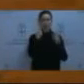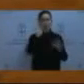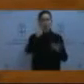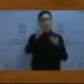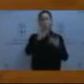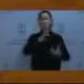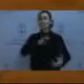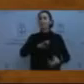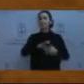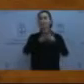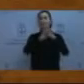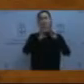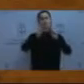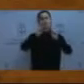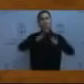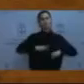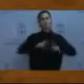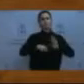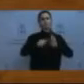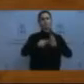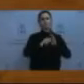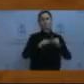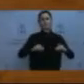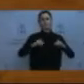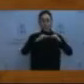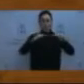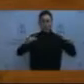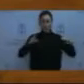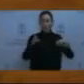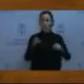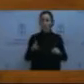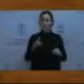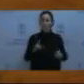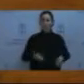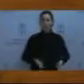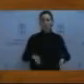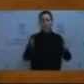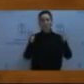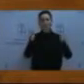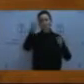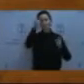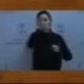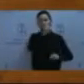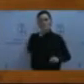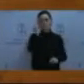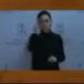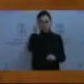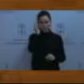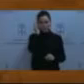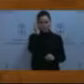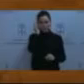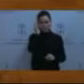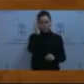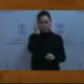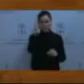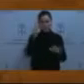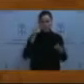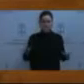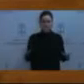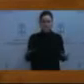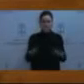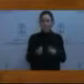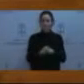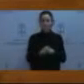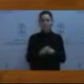se refiere al reconocimiento pleno de la igualdad de derechos y libertades de los hombres y mujeres, no ha ido